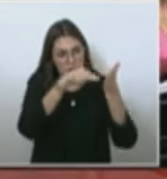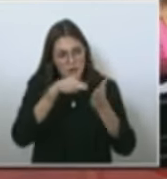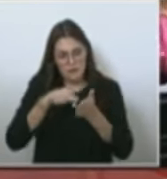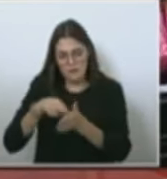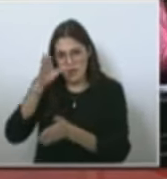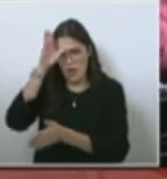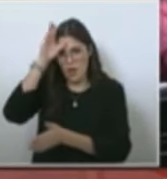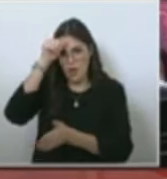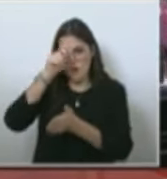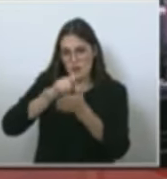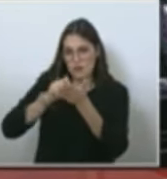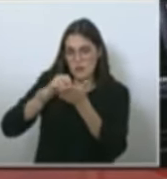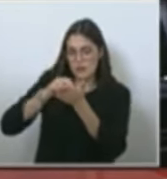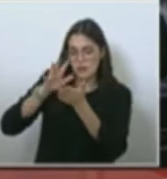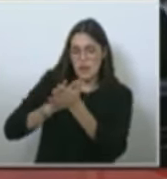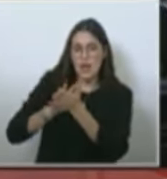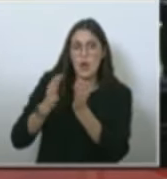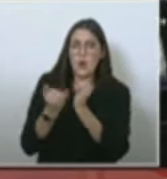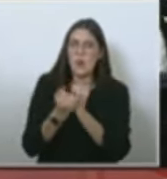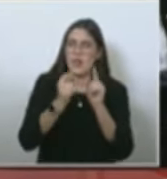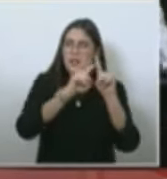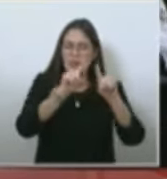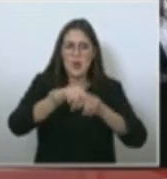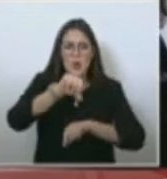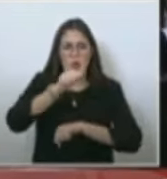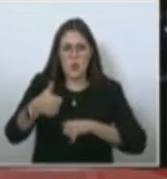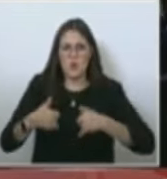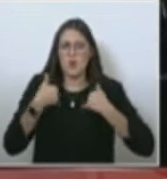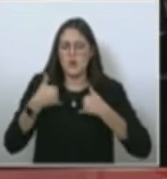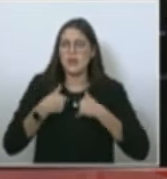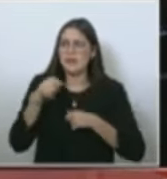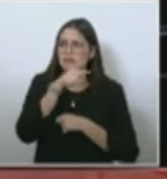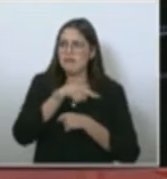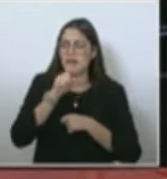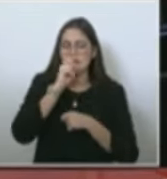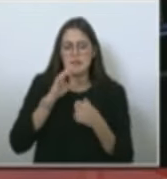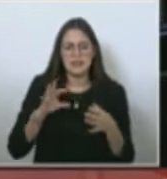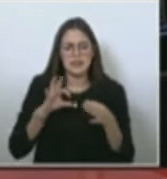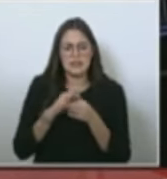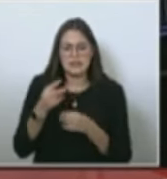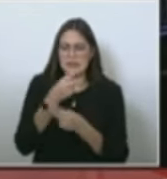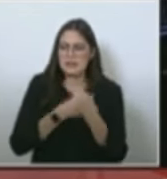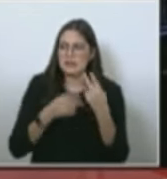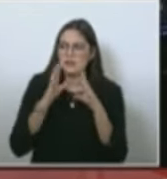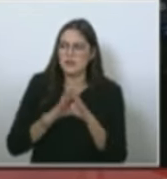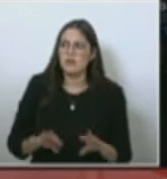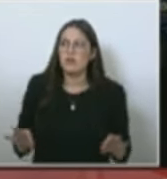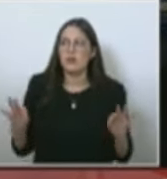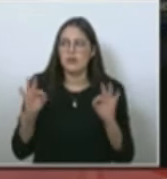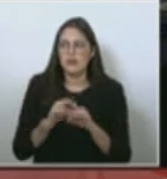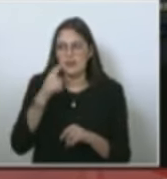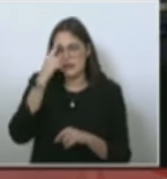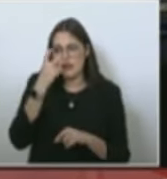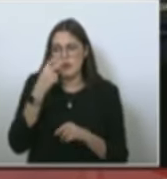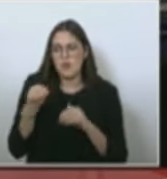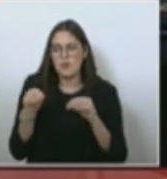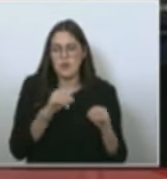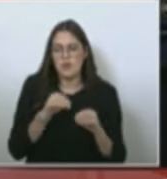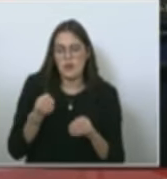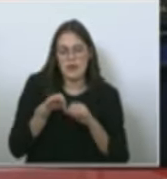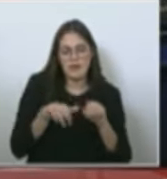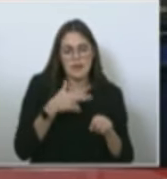con muchos jóvenes que era la semilla de ese gran movimiento del Partido Mexicano de los